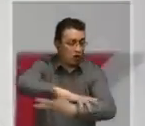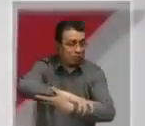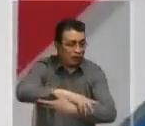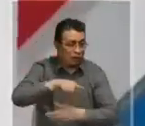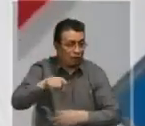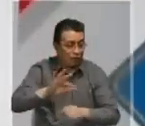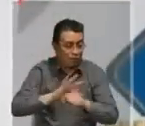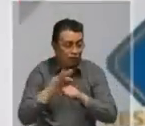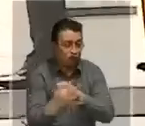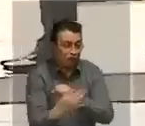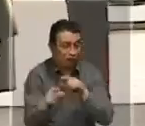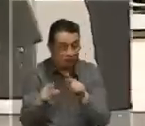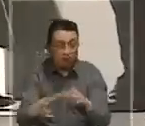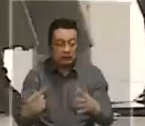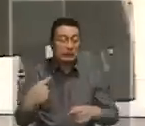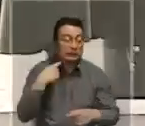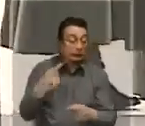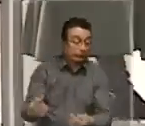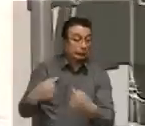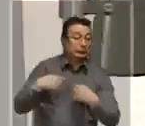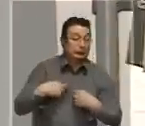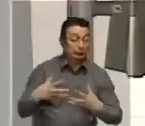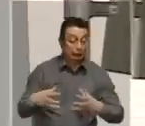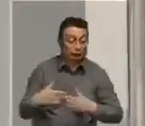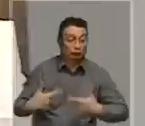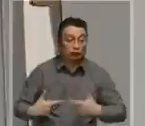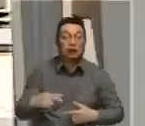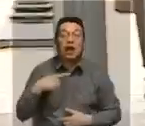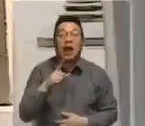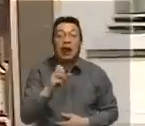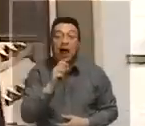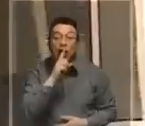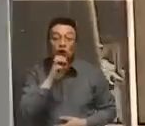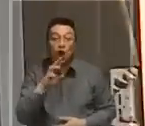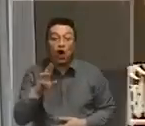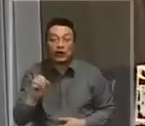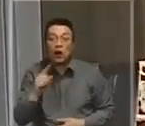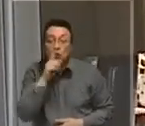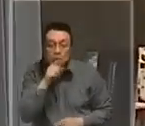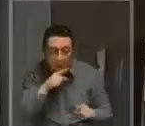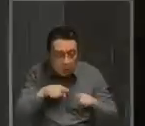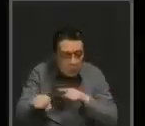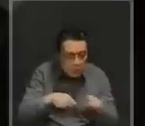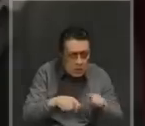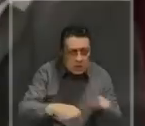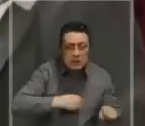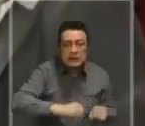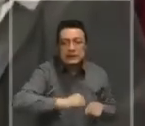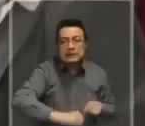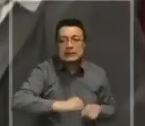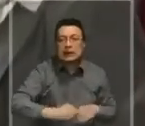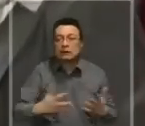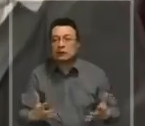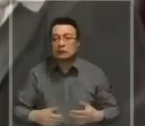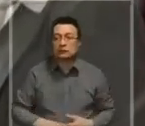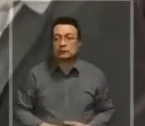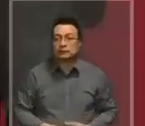golpe para su partido. Su propio timonel, Juan Ignacio Latorre, realizaba gestiones de último minuto para evitarlo.